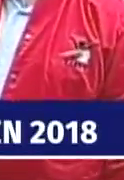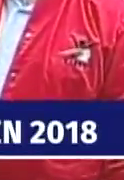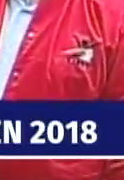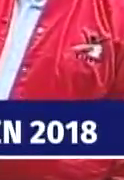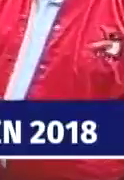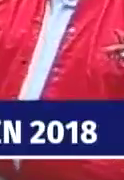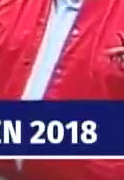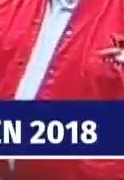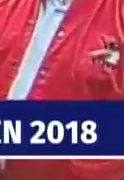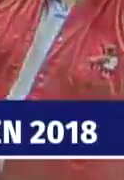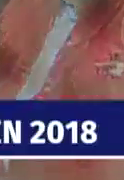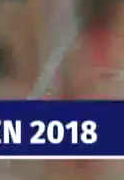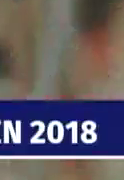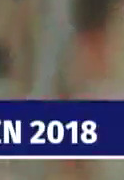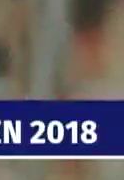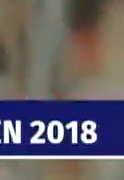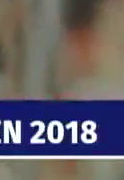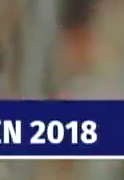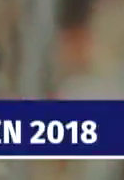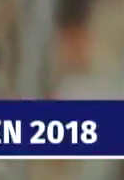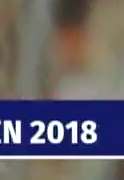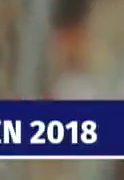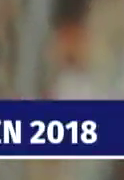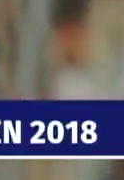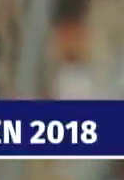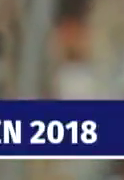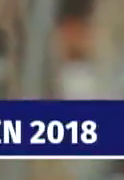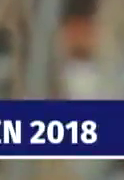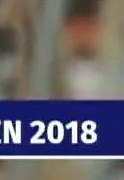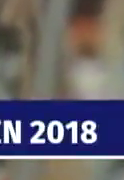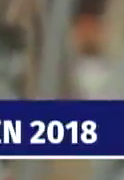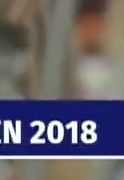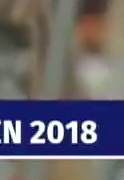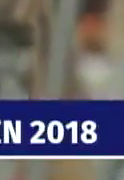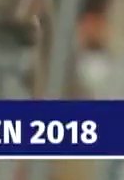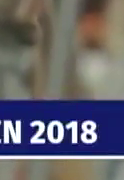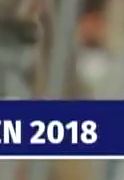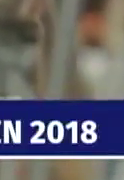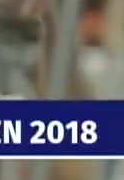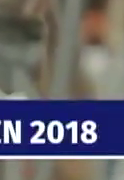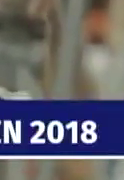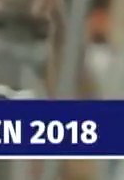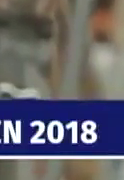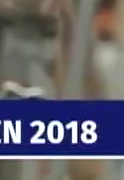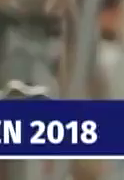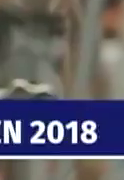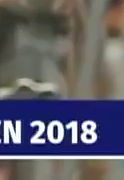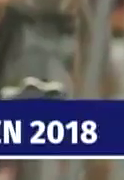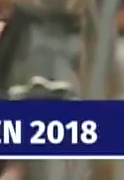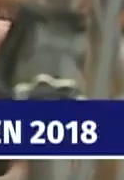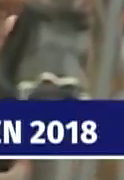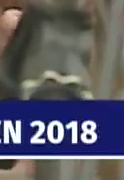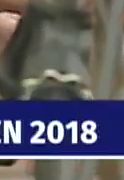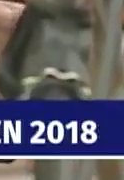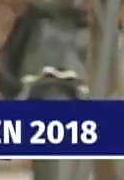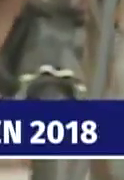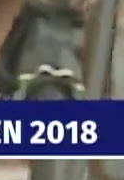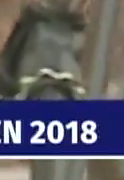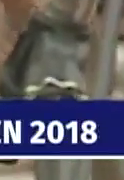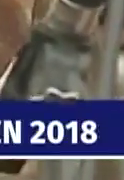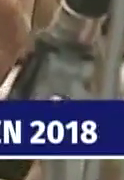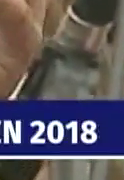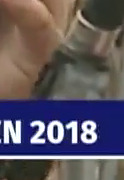objetivo de fomentar el hábito de la lectura, estimular la creación literaria de nuestros escritores